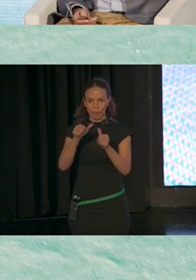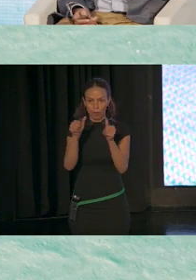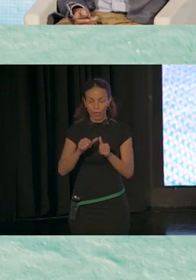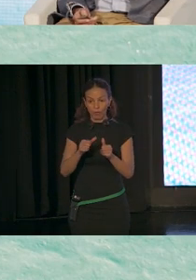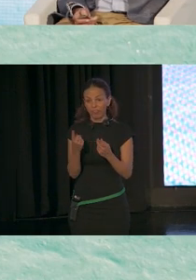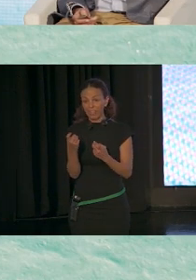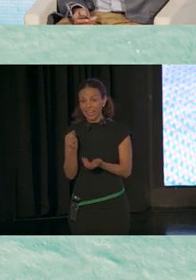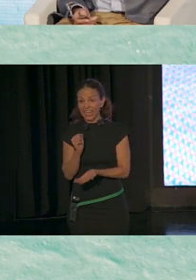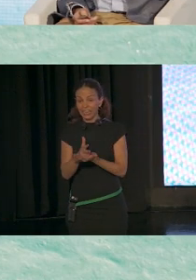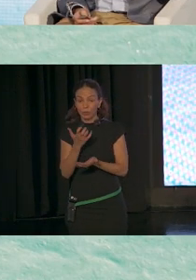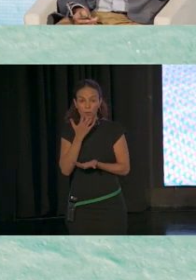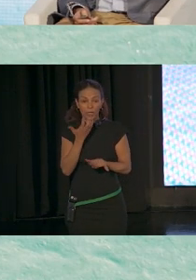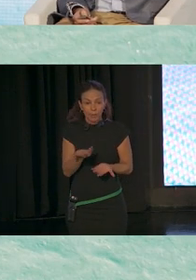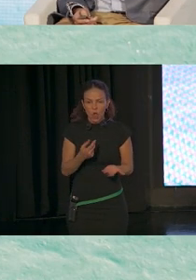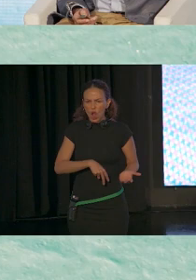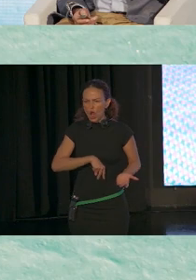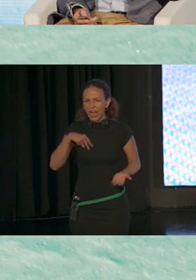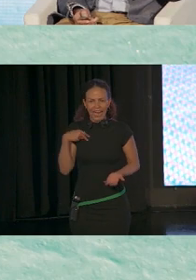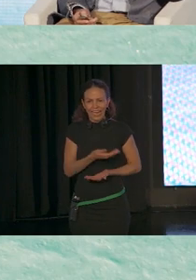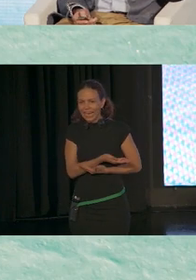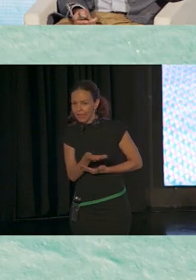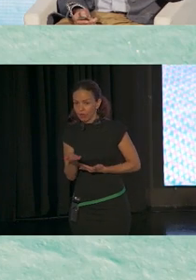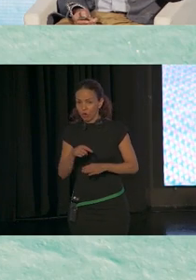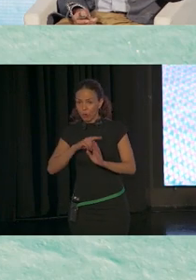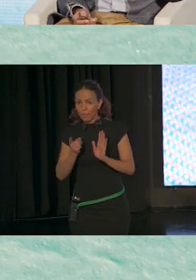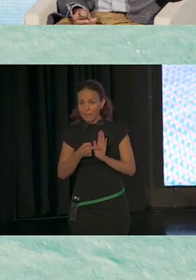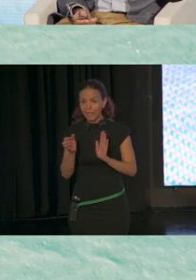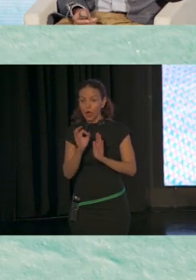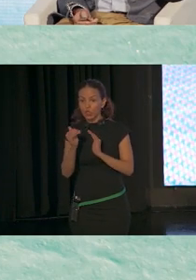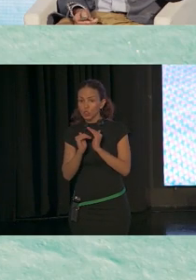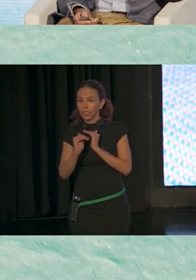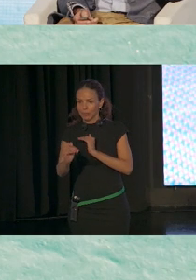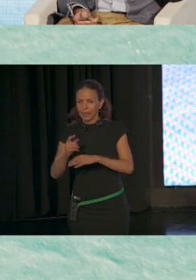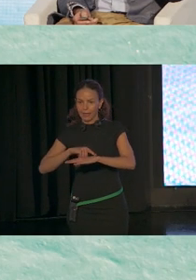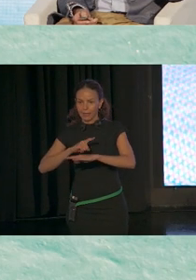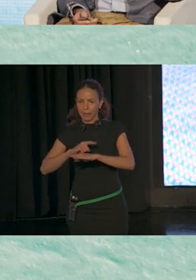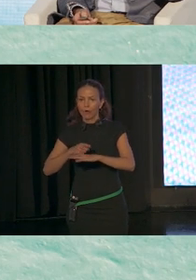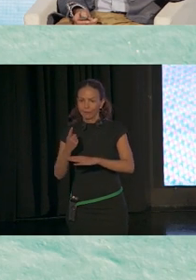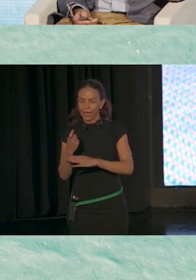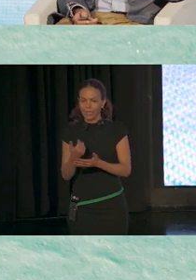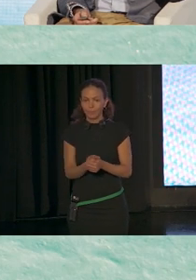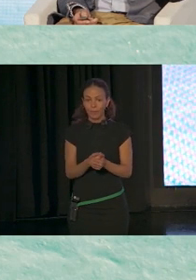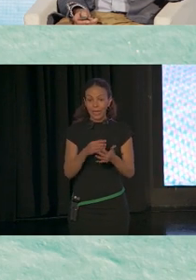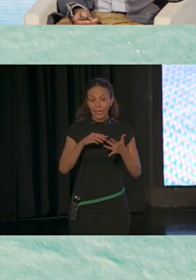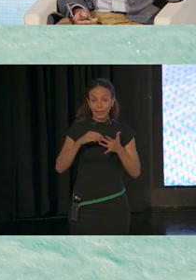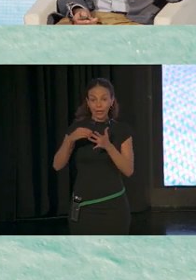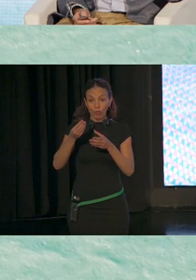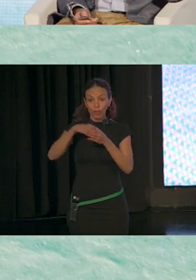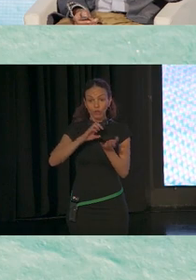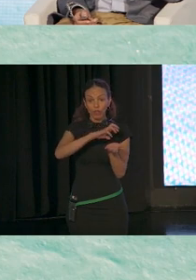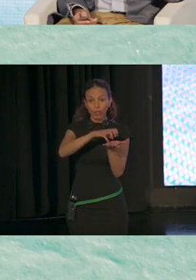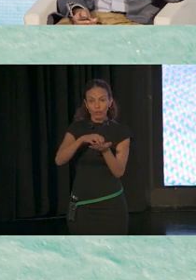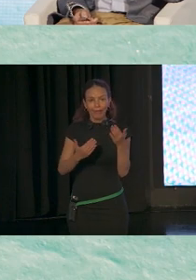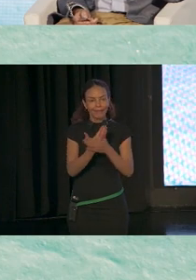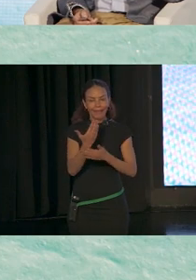la generalización completa y la sostenibilidad en el tiempo. Liderazgo en los centros, en la vida